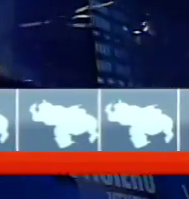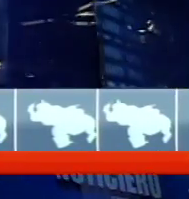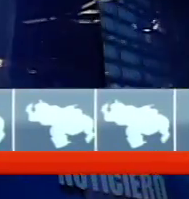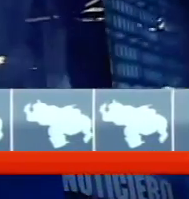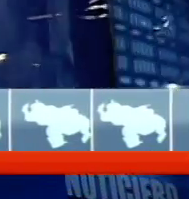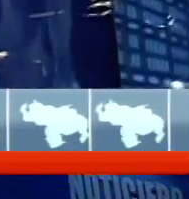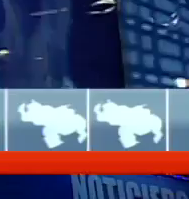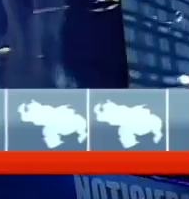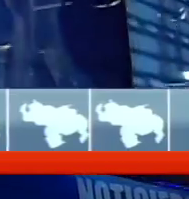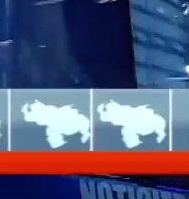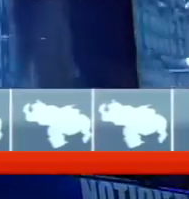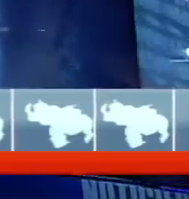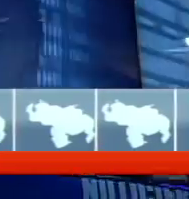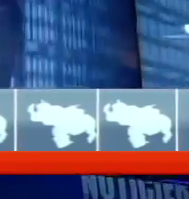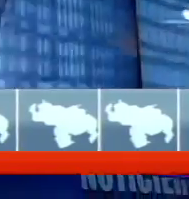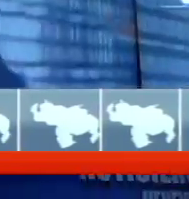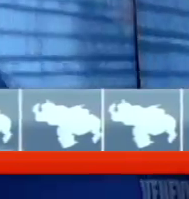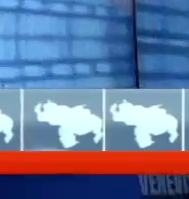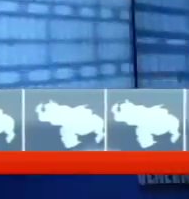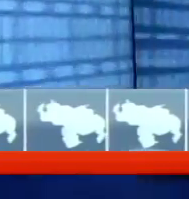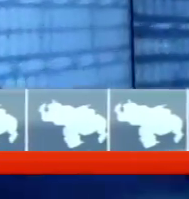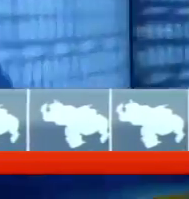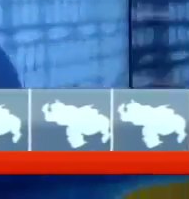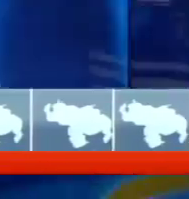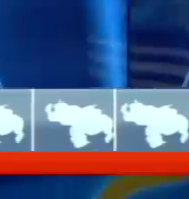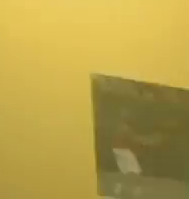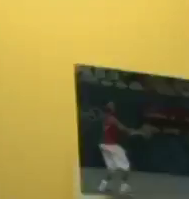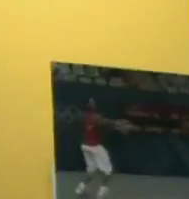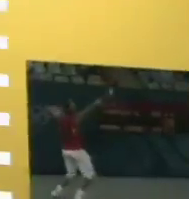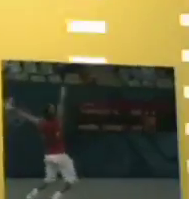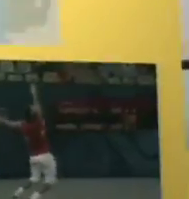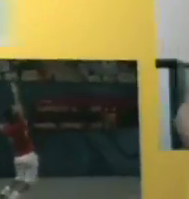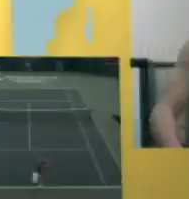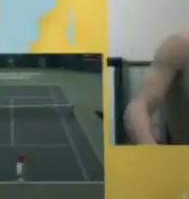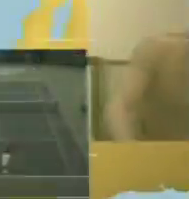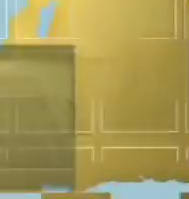I think there's something special's going down.